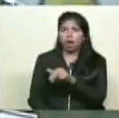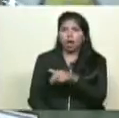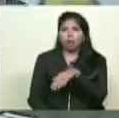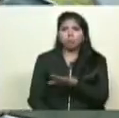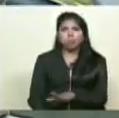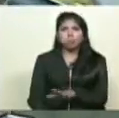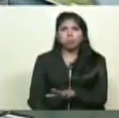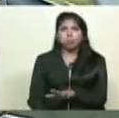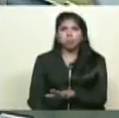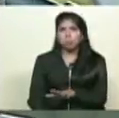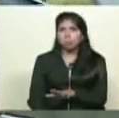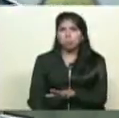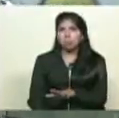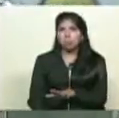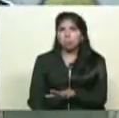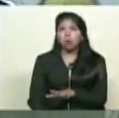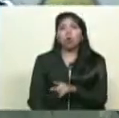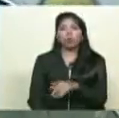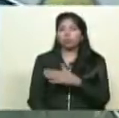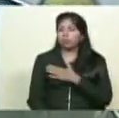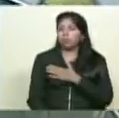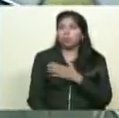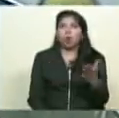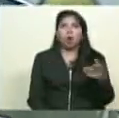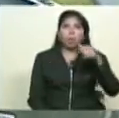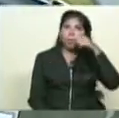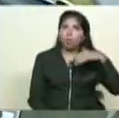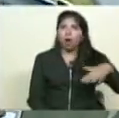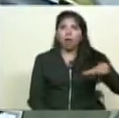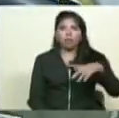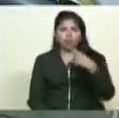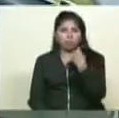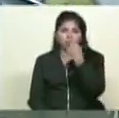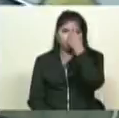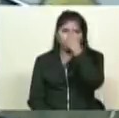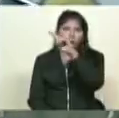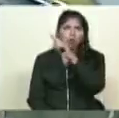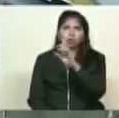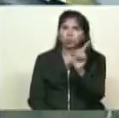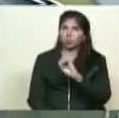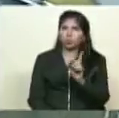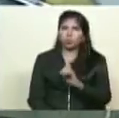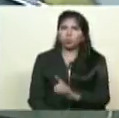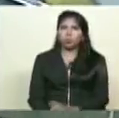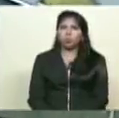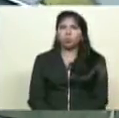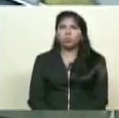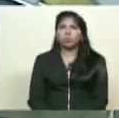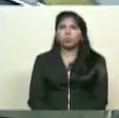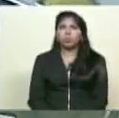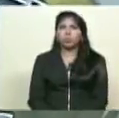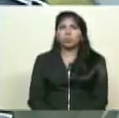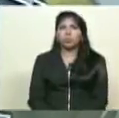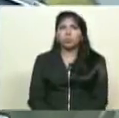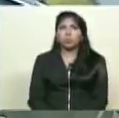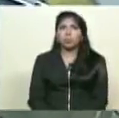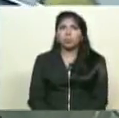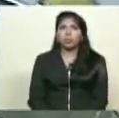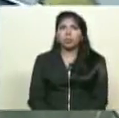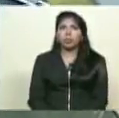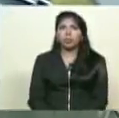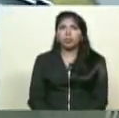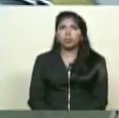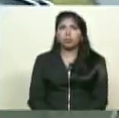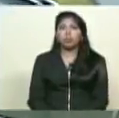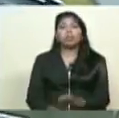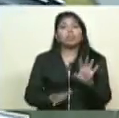se entregó a su pueblo, nunca lo abandonó, respondió enérgicamente con la agenda económica bolivariana y sus